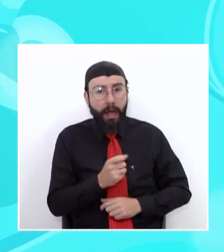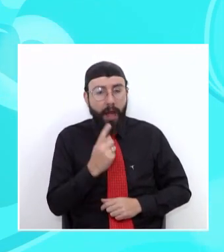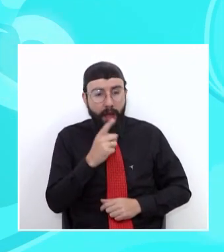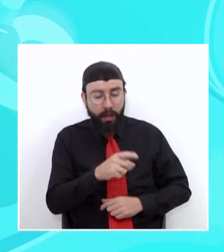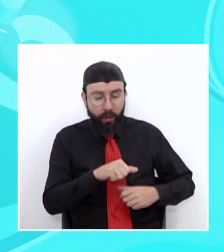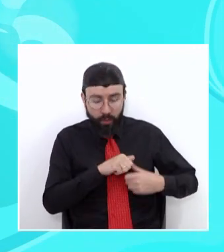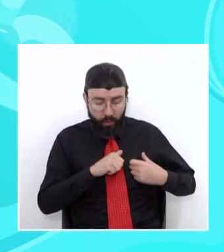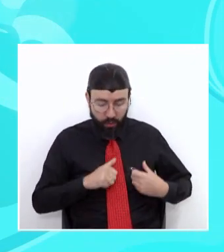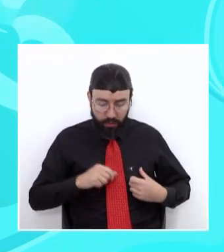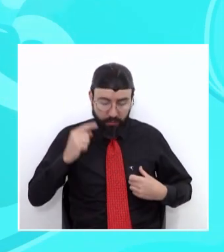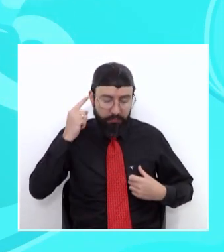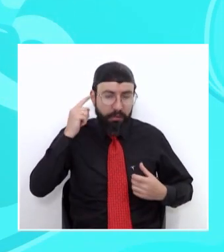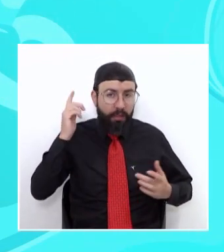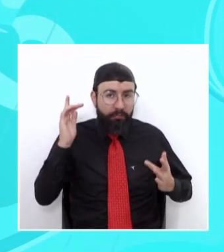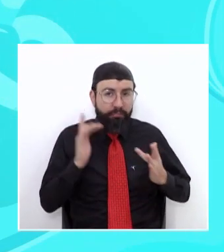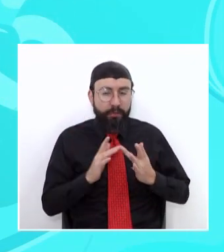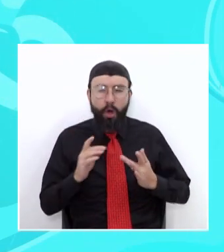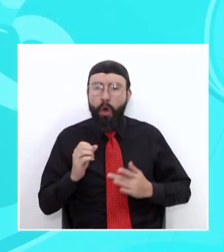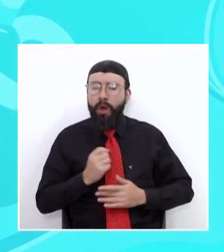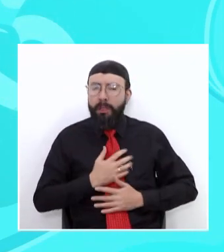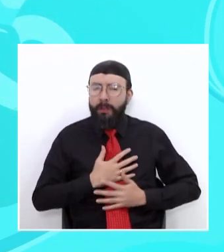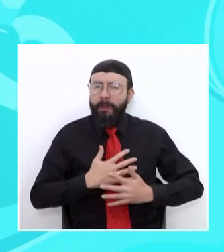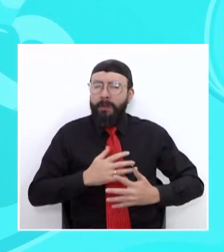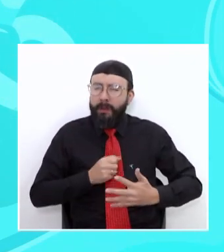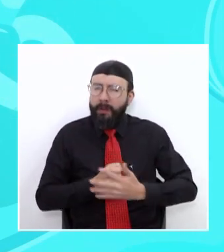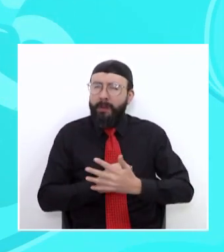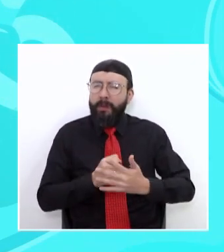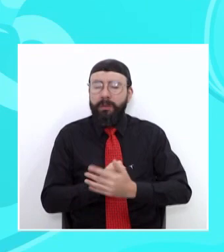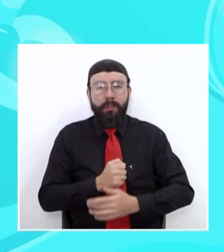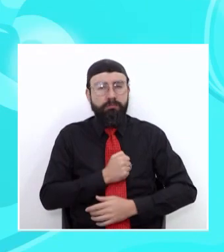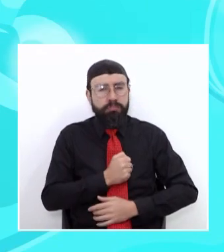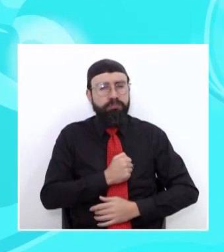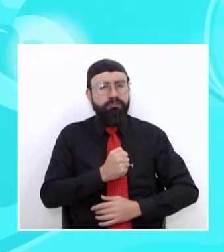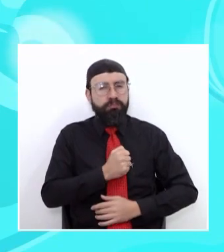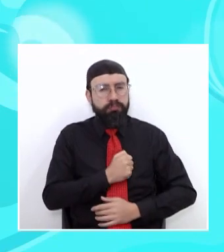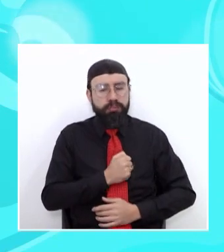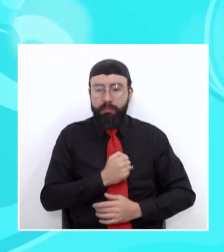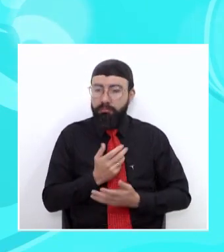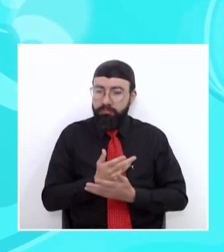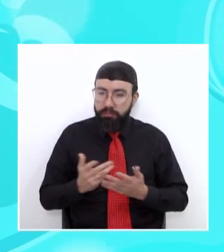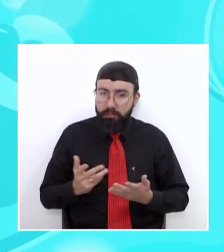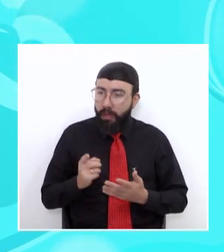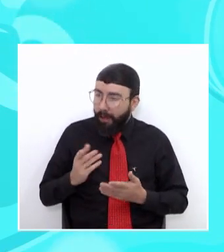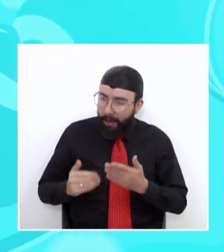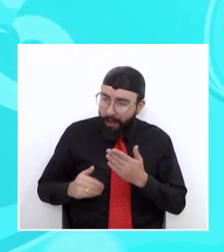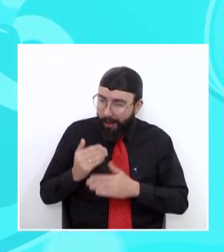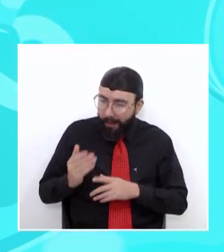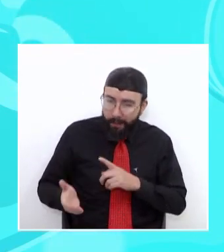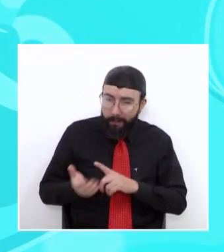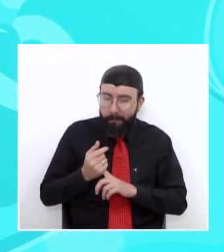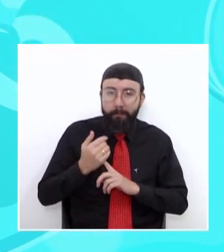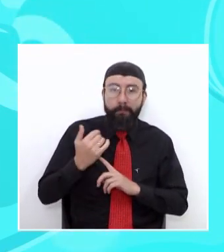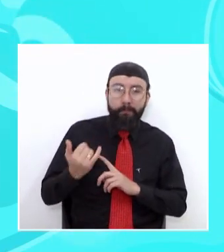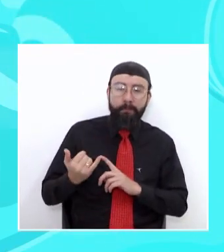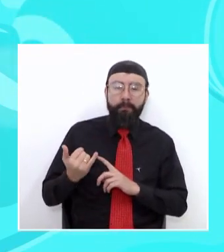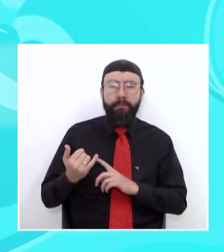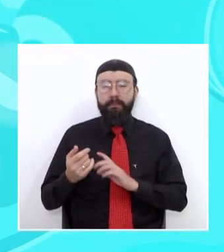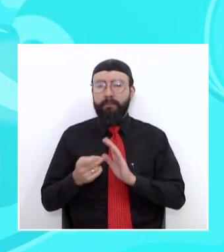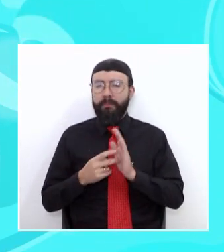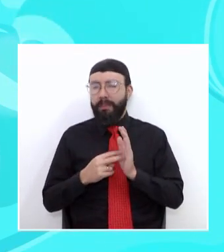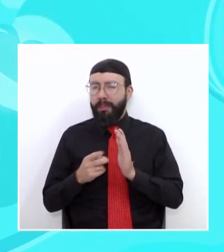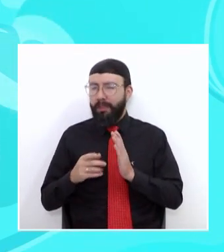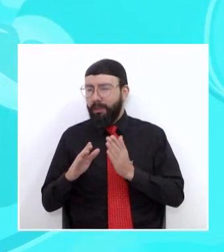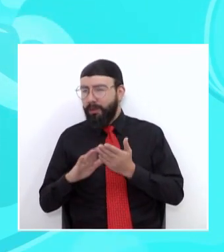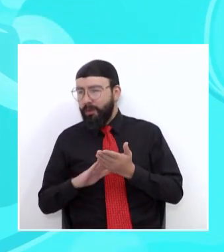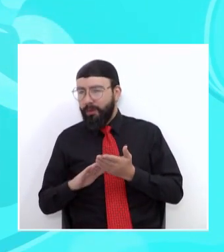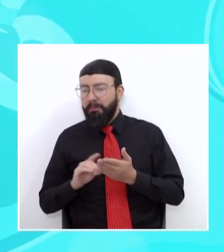del corazoncito, presión en el pecho, palpitaciones. Y cuando lo vemos desde este eje es el eje de adaptación y